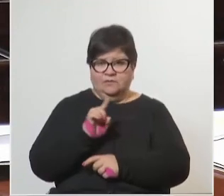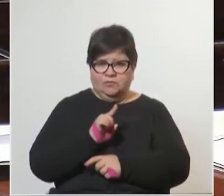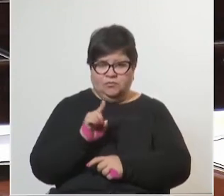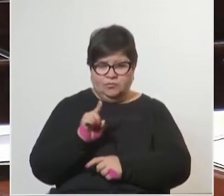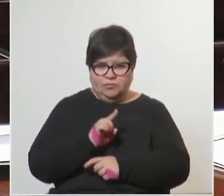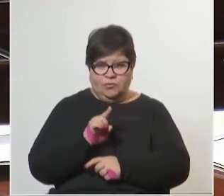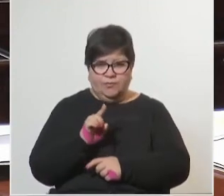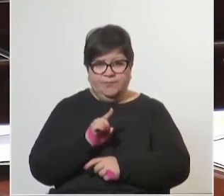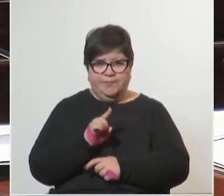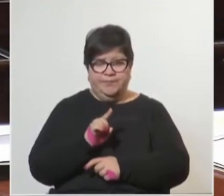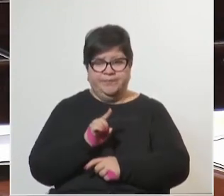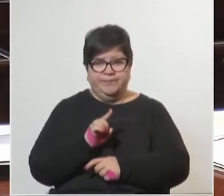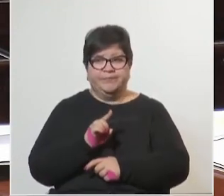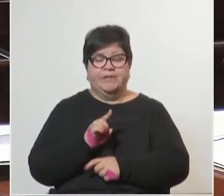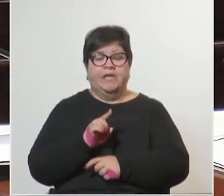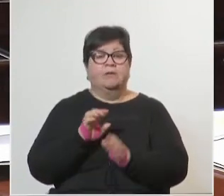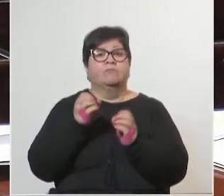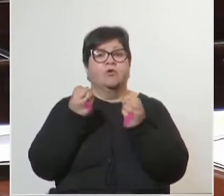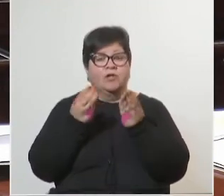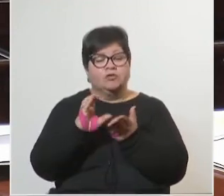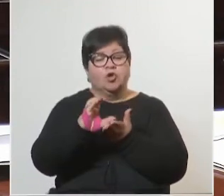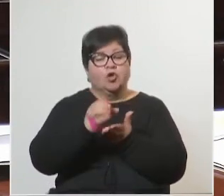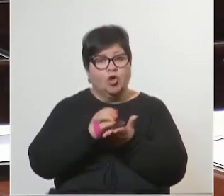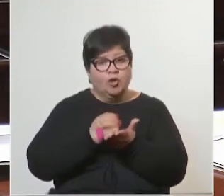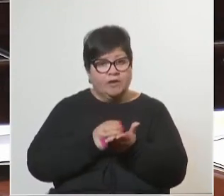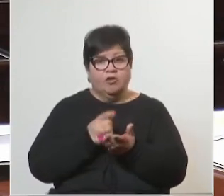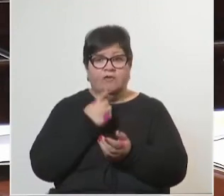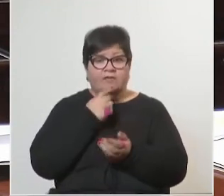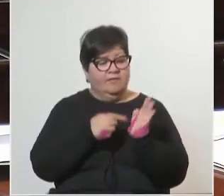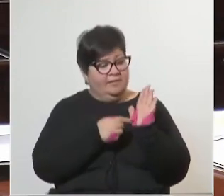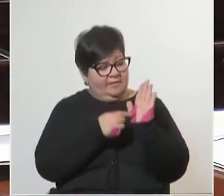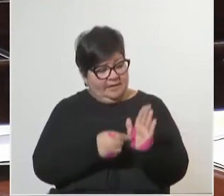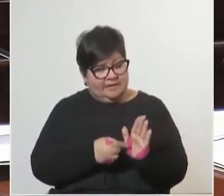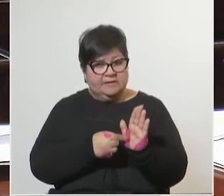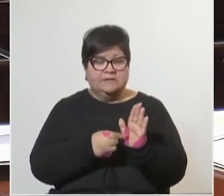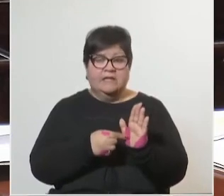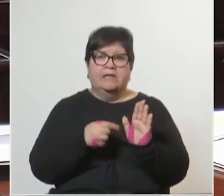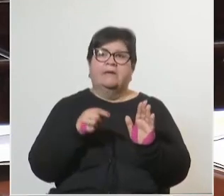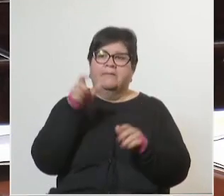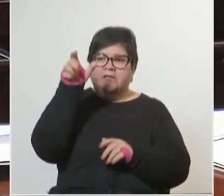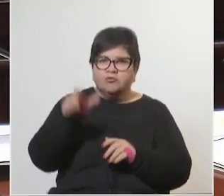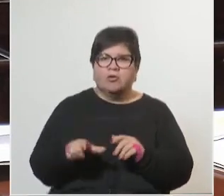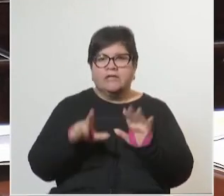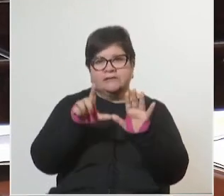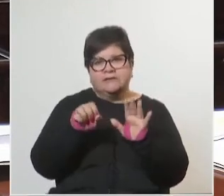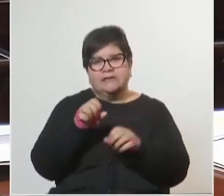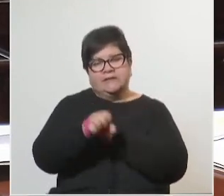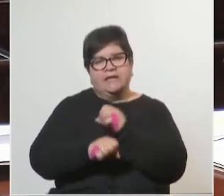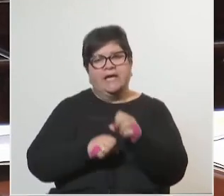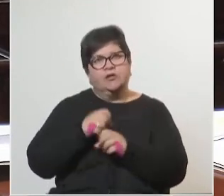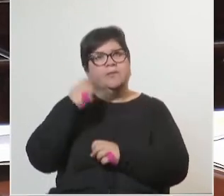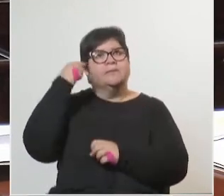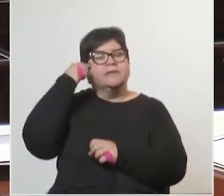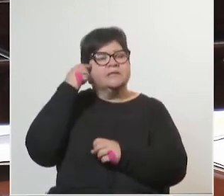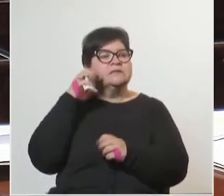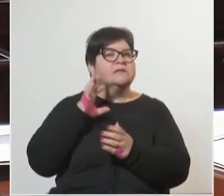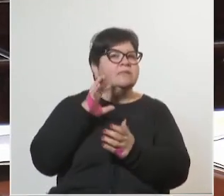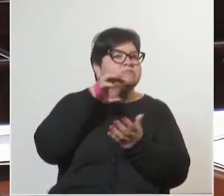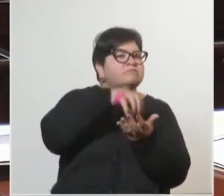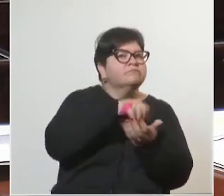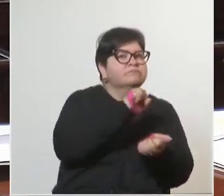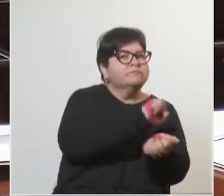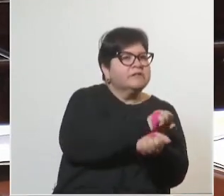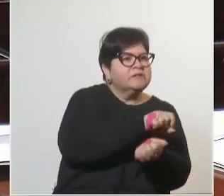Código dice a los jueces que cuando la persona tiene 70 años deben pensar bien antes de ponerla en prisión preventiva. Lo